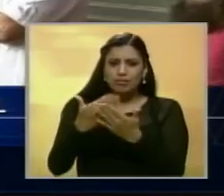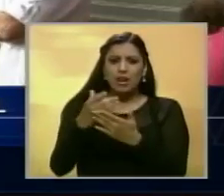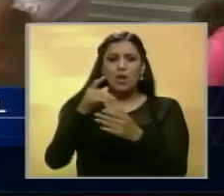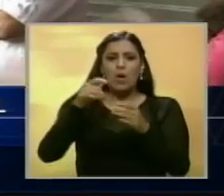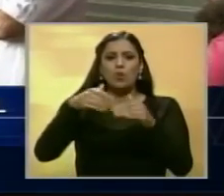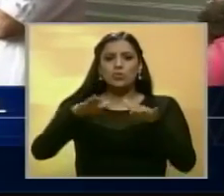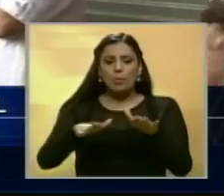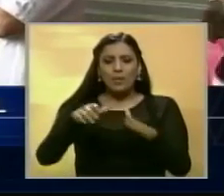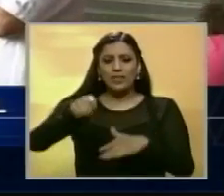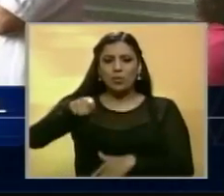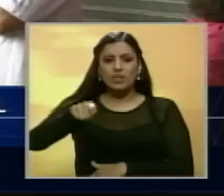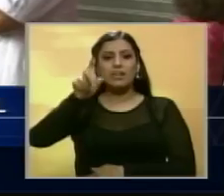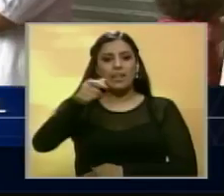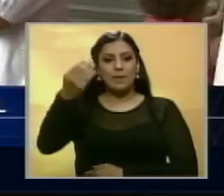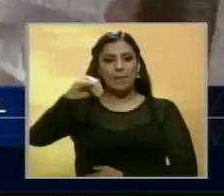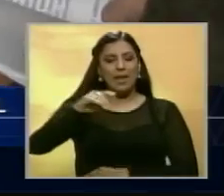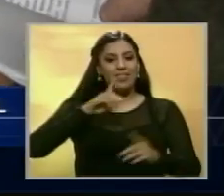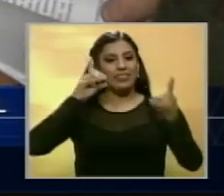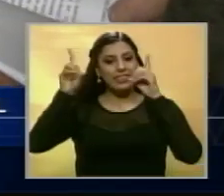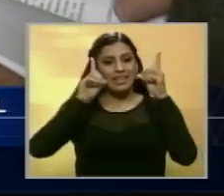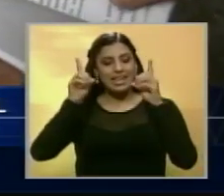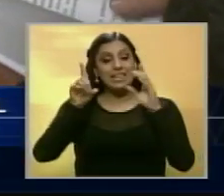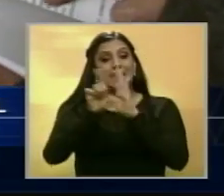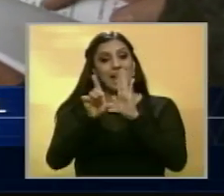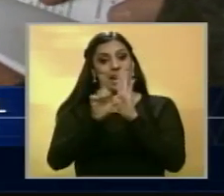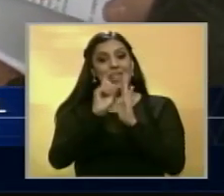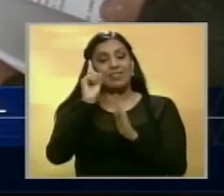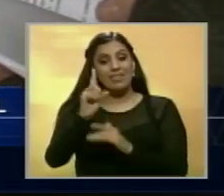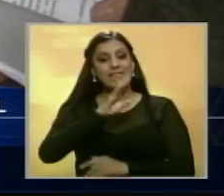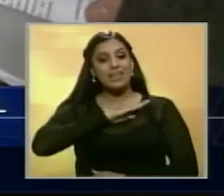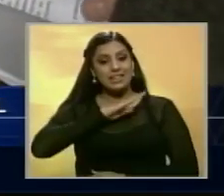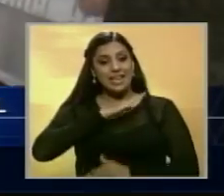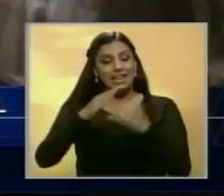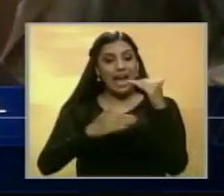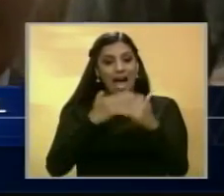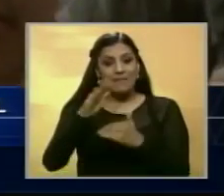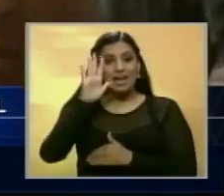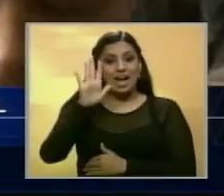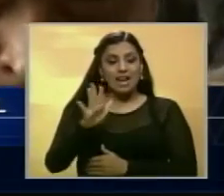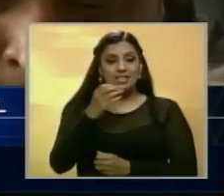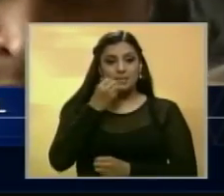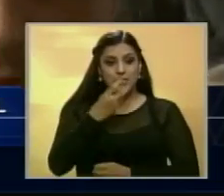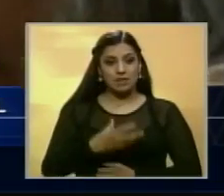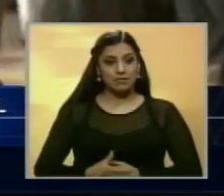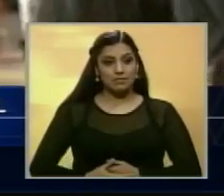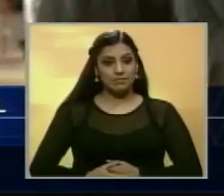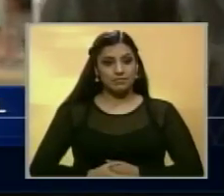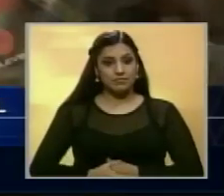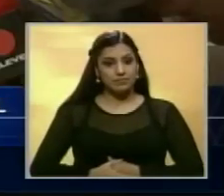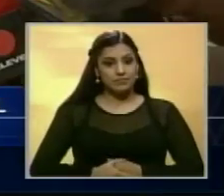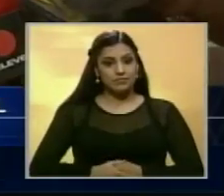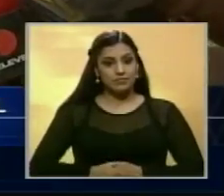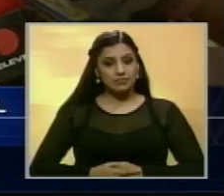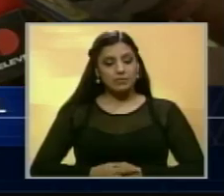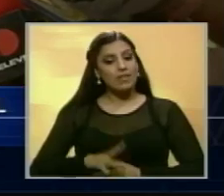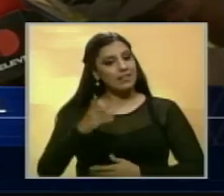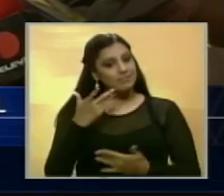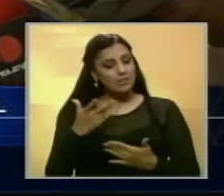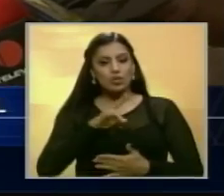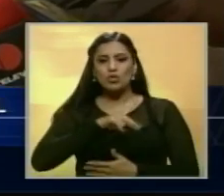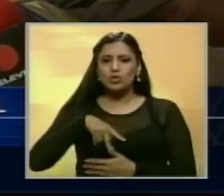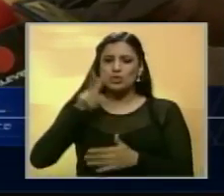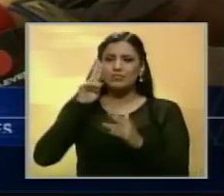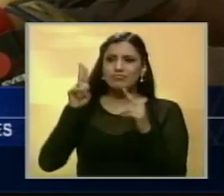del juicio, además de las diligencias legales que deberían tener el avance legalmente establecido. Resulta que nos